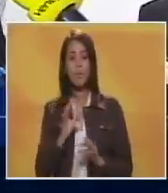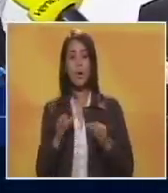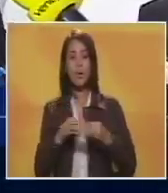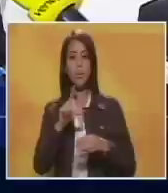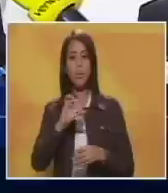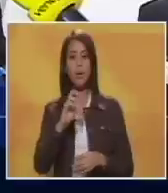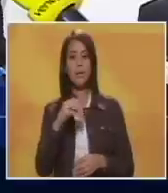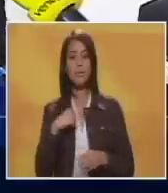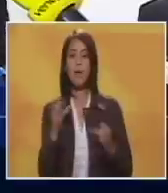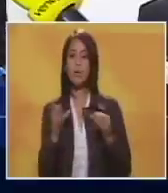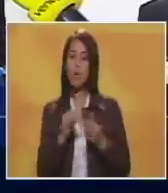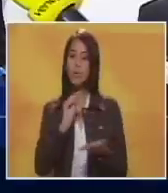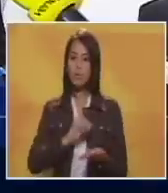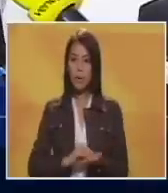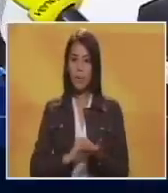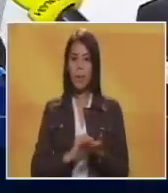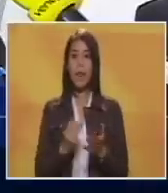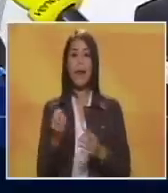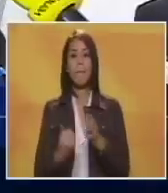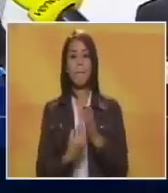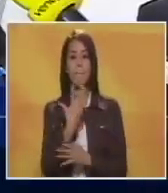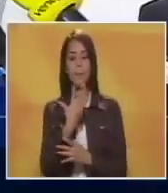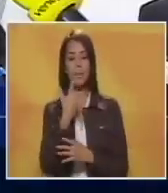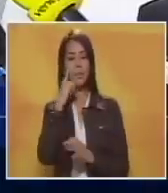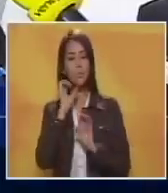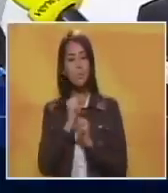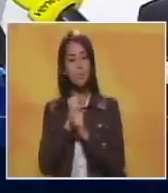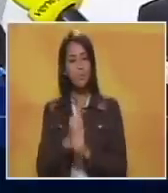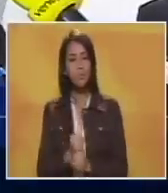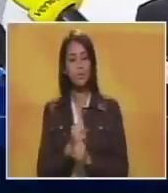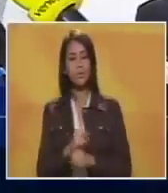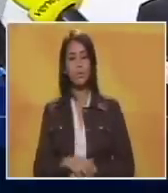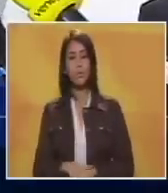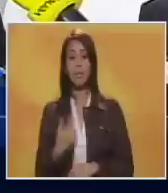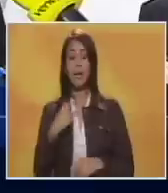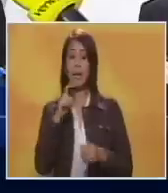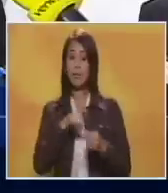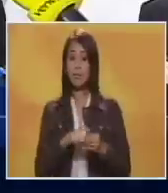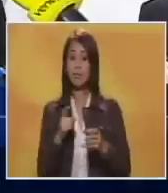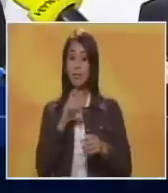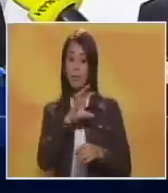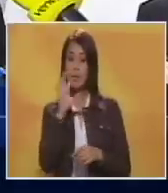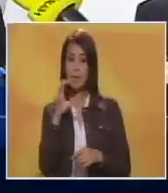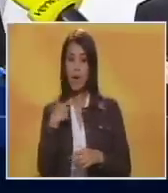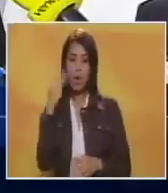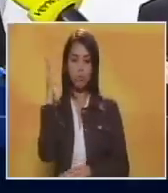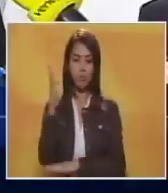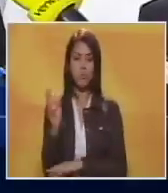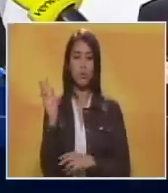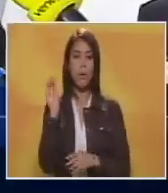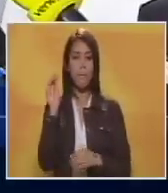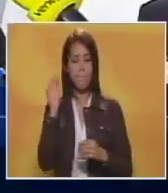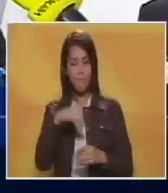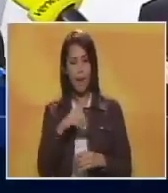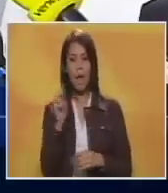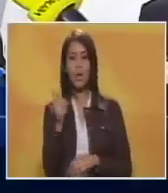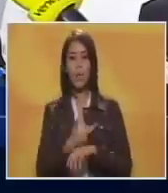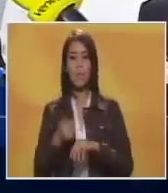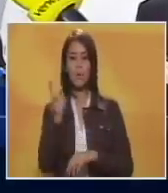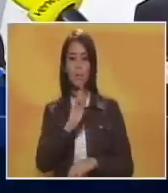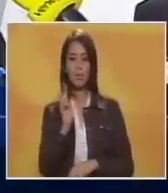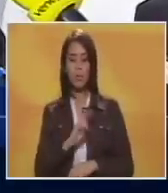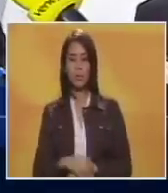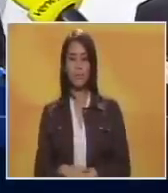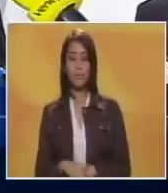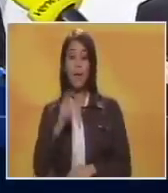Lima se reunirá nuevamente en el mes de mayo y se espera que las naciones que lo integran impongan nuevas sanciones contra el gobierno venezolano. El